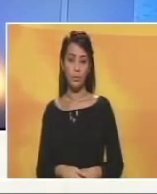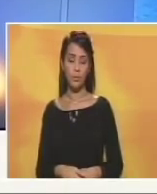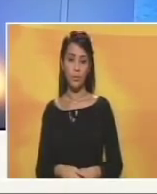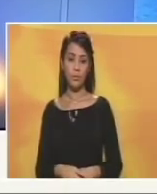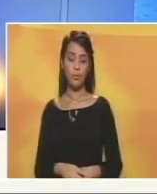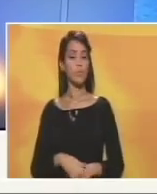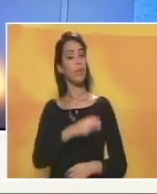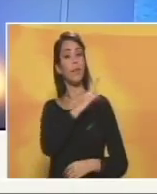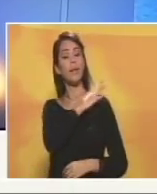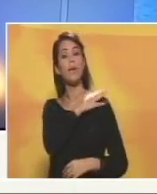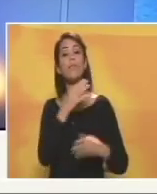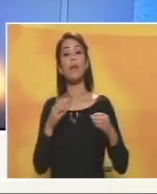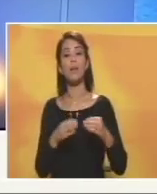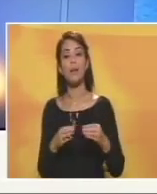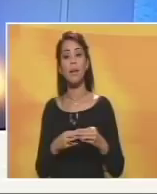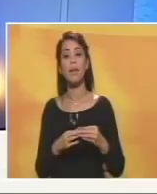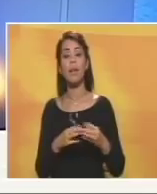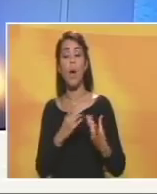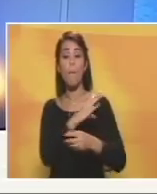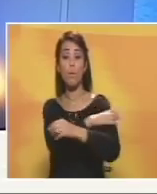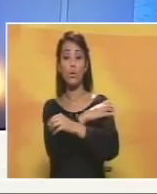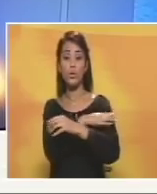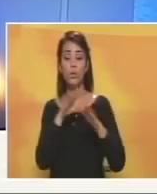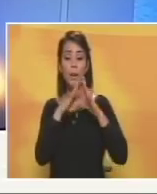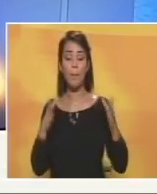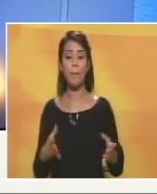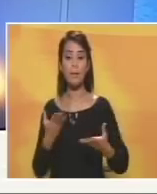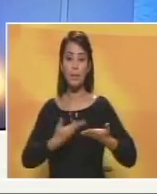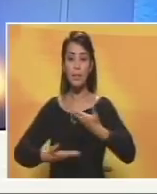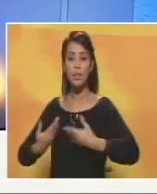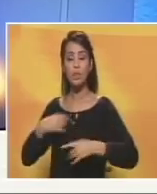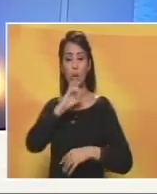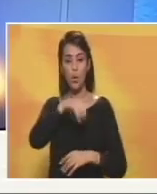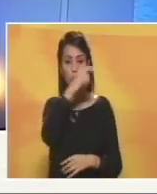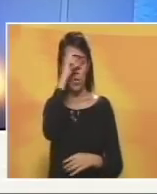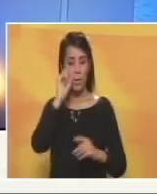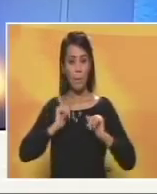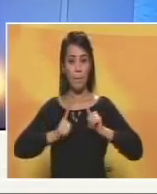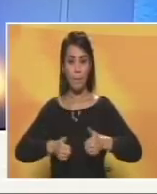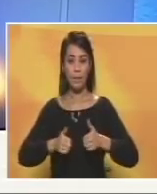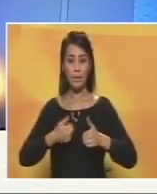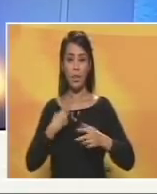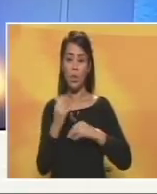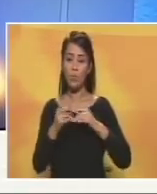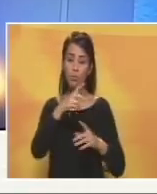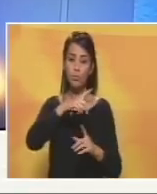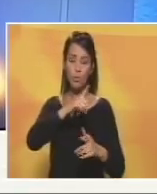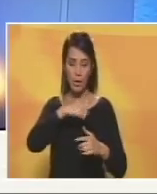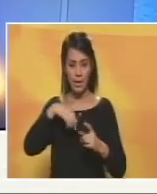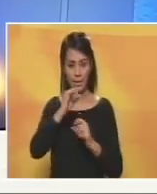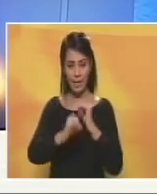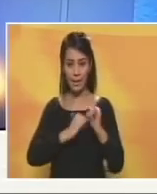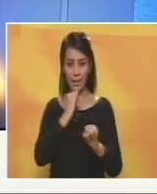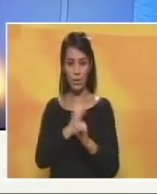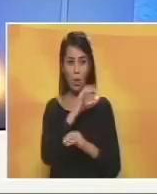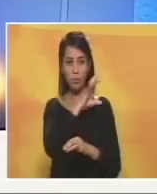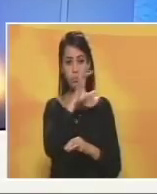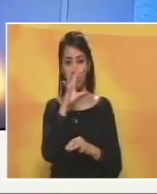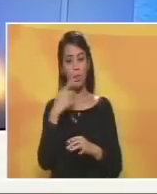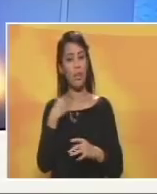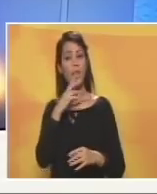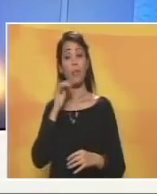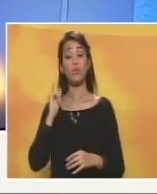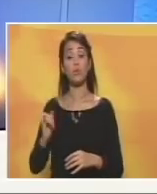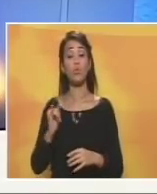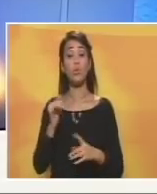El jefe de la delegación opositora en la mesa de negociación, Julio Borges, anunció el inicio de una gira internacional con el propósito de denunciar la crisis política